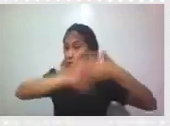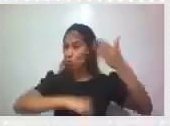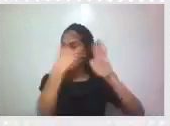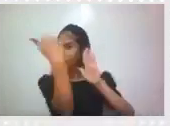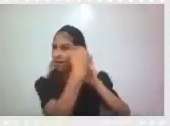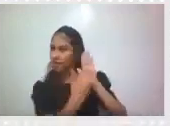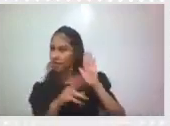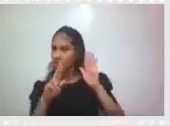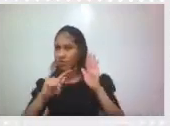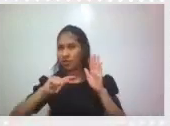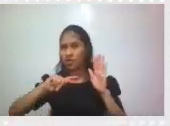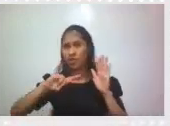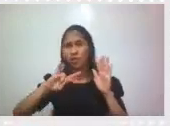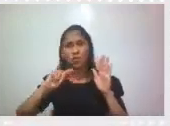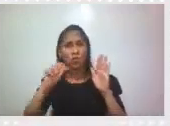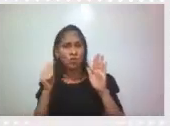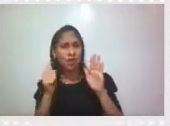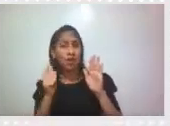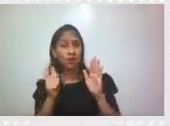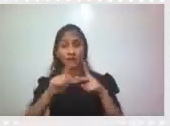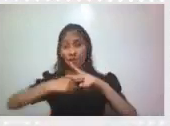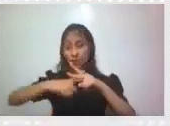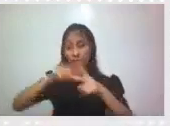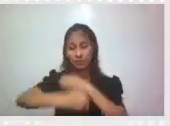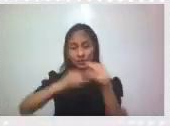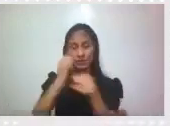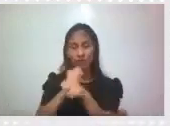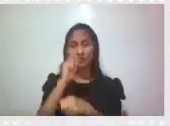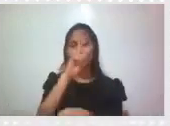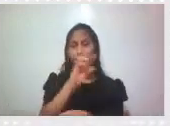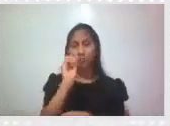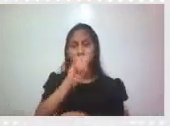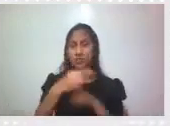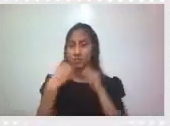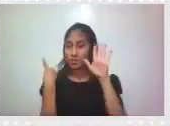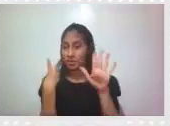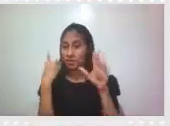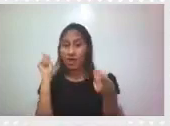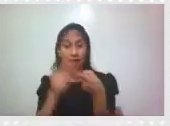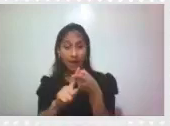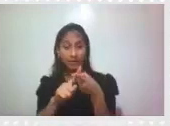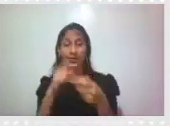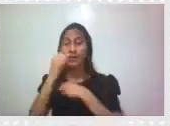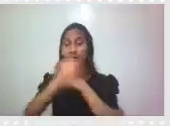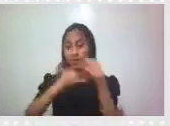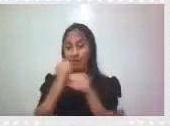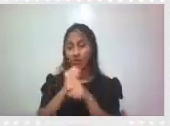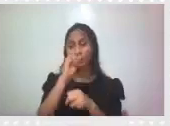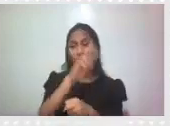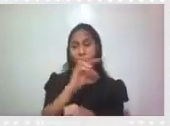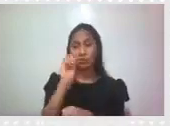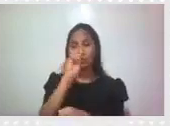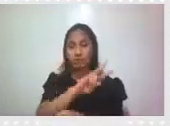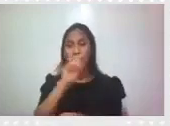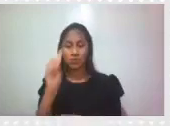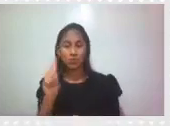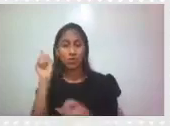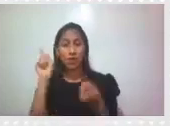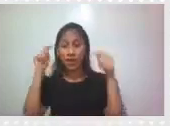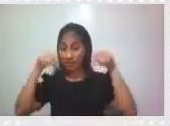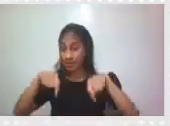indígenas originarios. Desde el año 2016 hasta el año 2021. Para este año